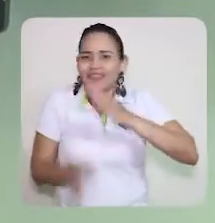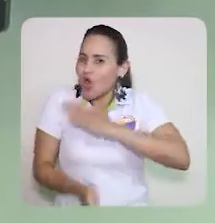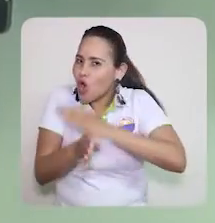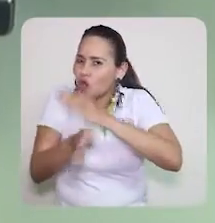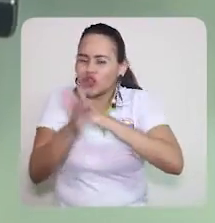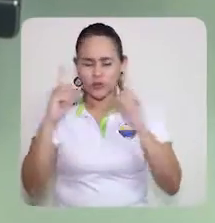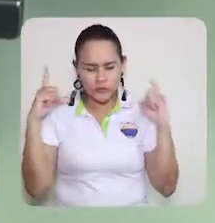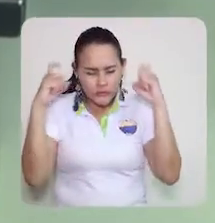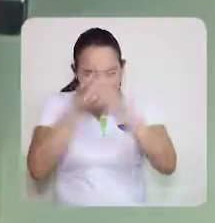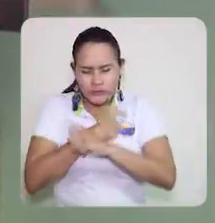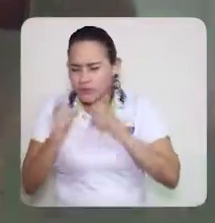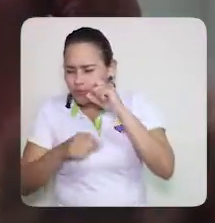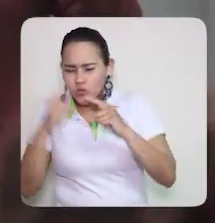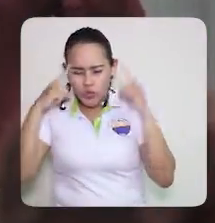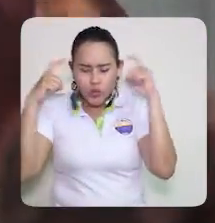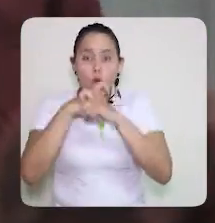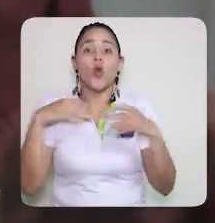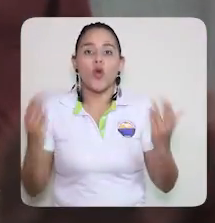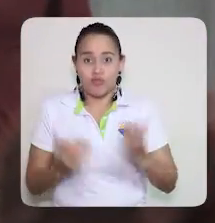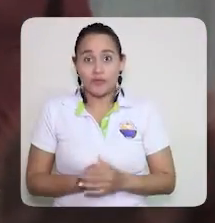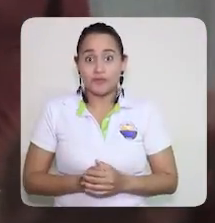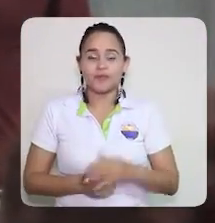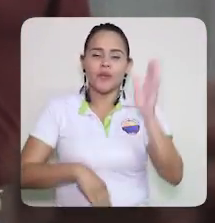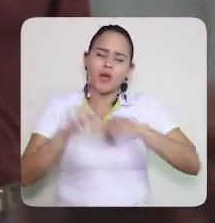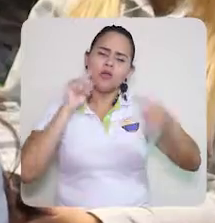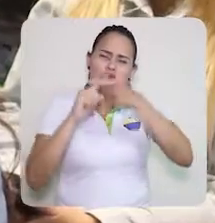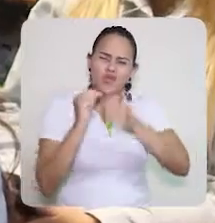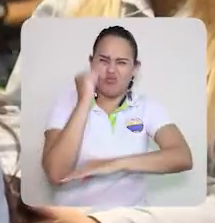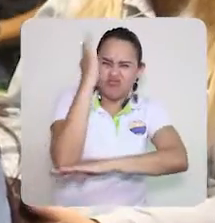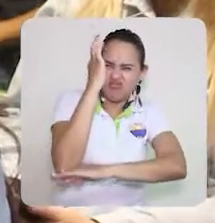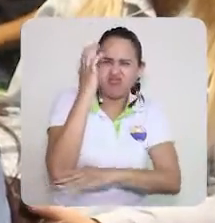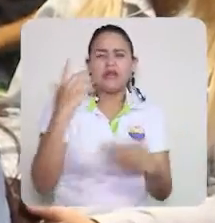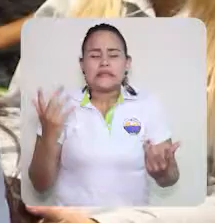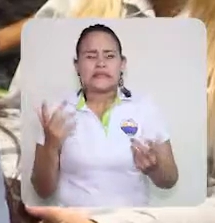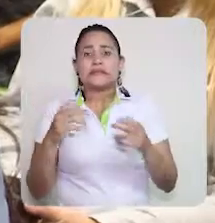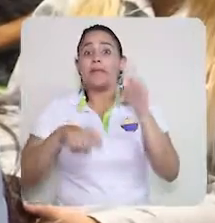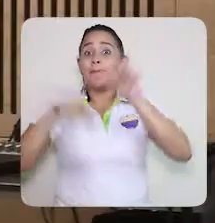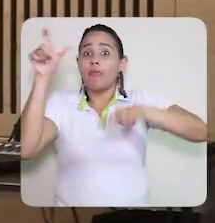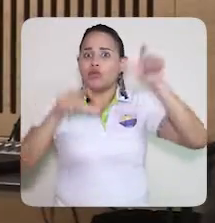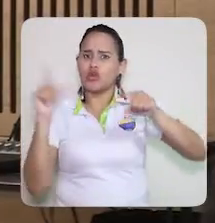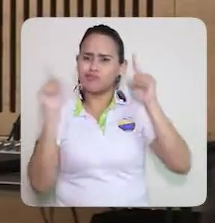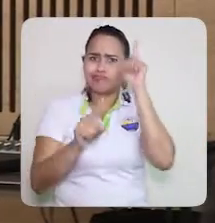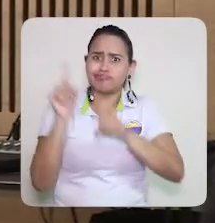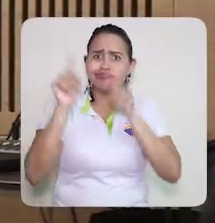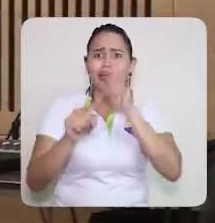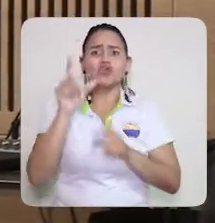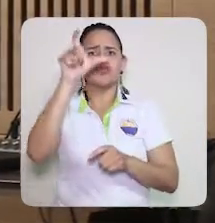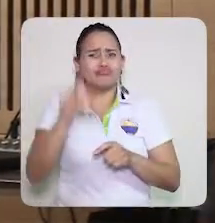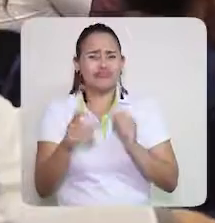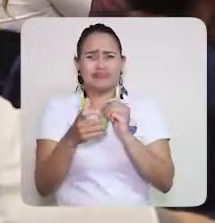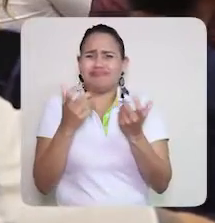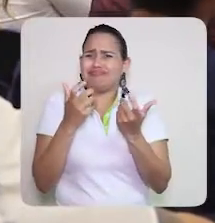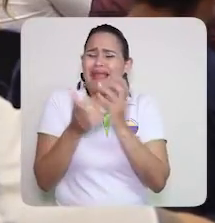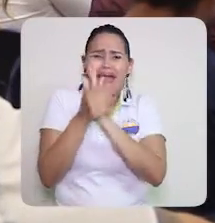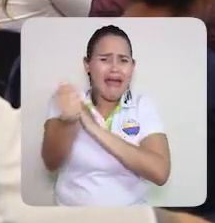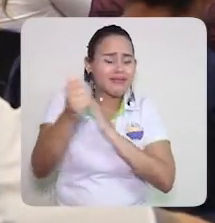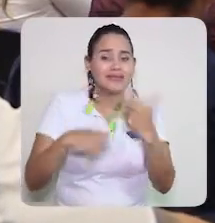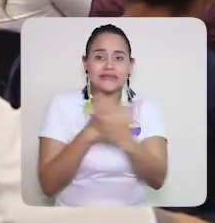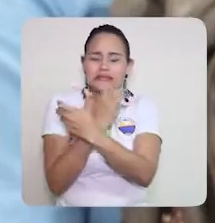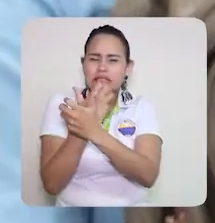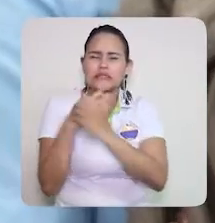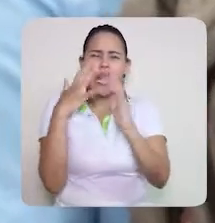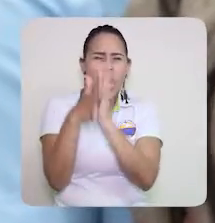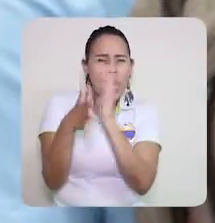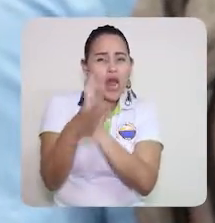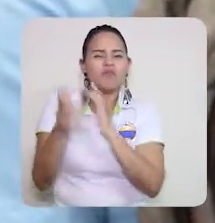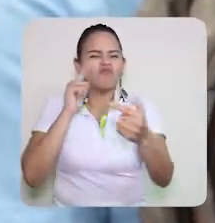buscar romper esa brecha. En el espacio se propició un diálogo entre científicos nacionales e internacionales y la industria regional, con el propósito